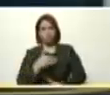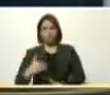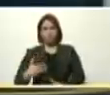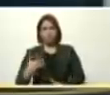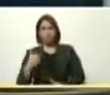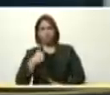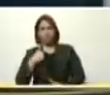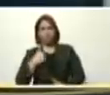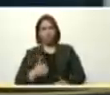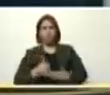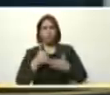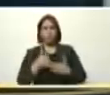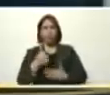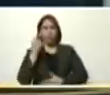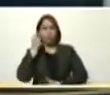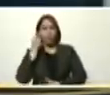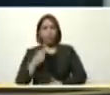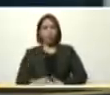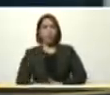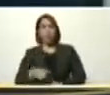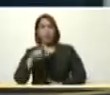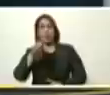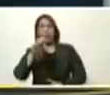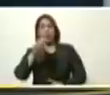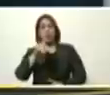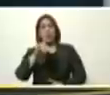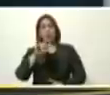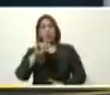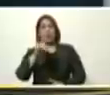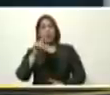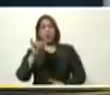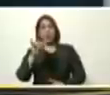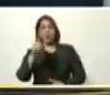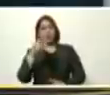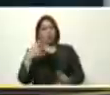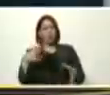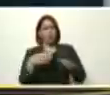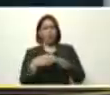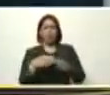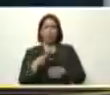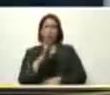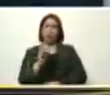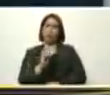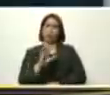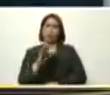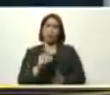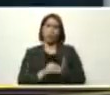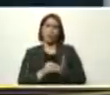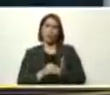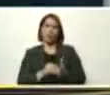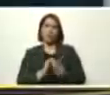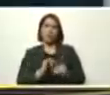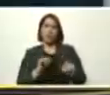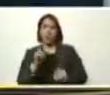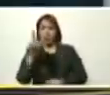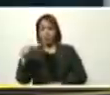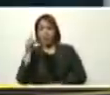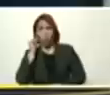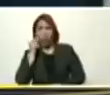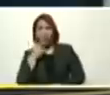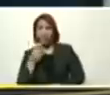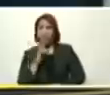a esa gobernadora, Lady Gómez? Me reuní con ella 4 o 5 veces, pero al final ella, como